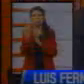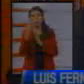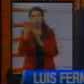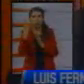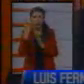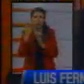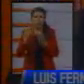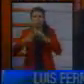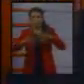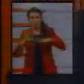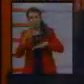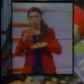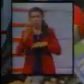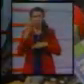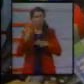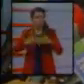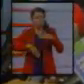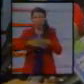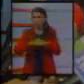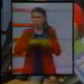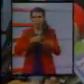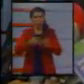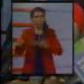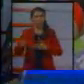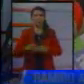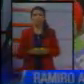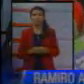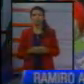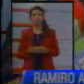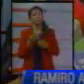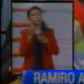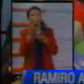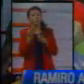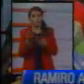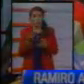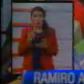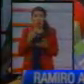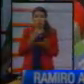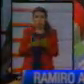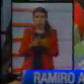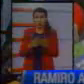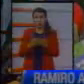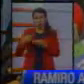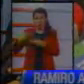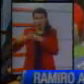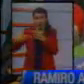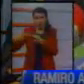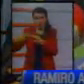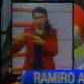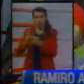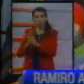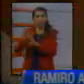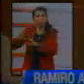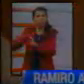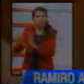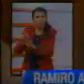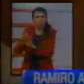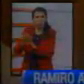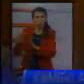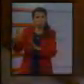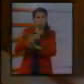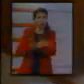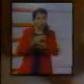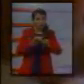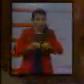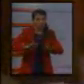la Asamblea, máximo en 30 días. No se sorprendan si la plusvalía sale antes que la herencia, porque como están trampeando el procedimiento. Torres